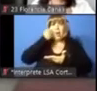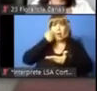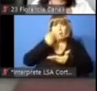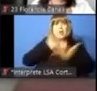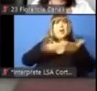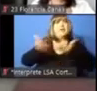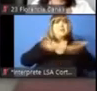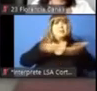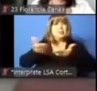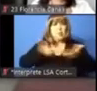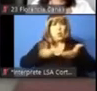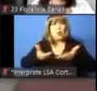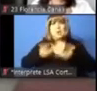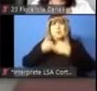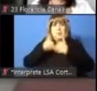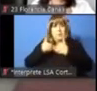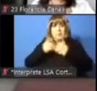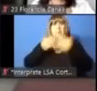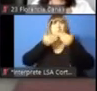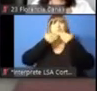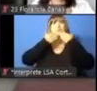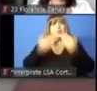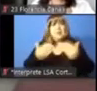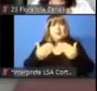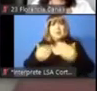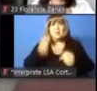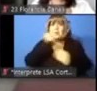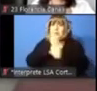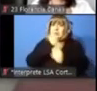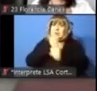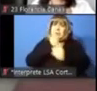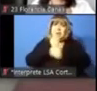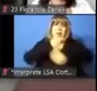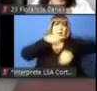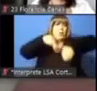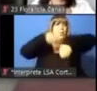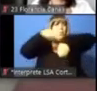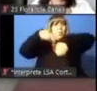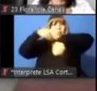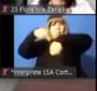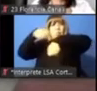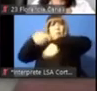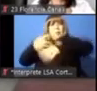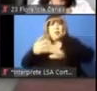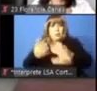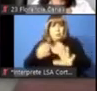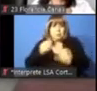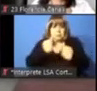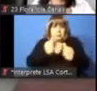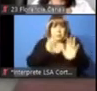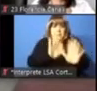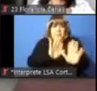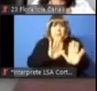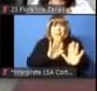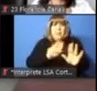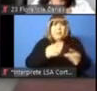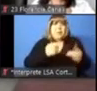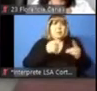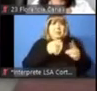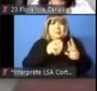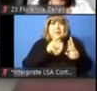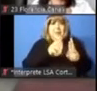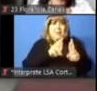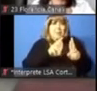de nuestros bloques, porque se ha trabajado hoy muchas horas, pero hace mucho tiempo que venimos tratando de lograr